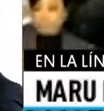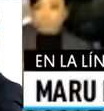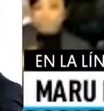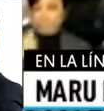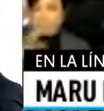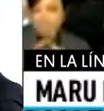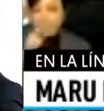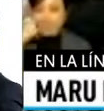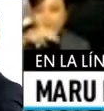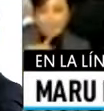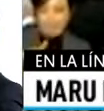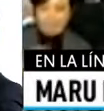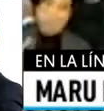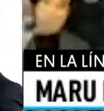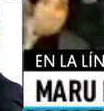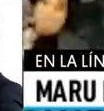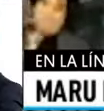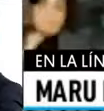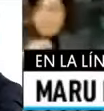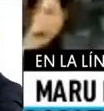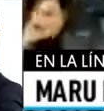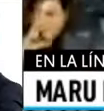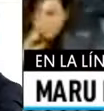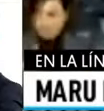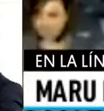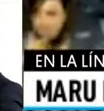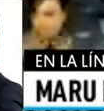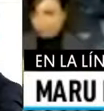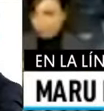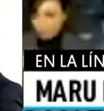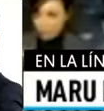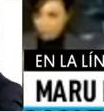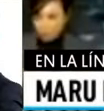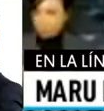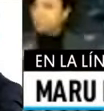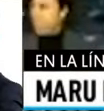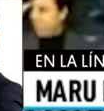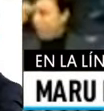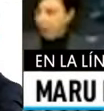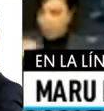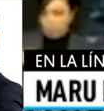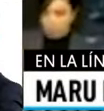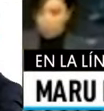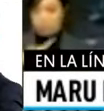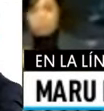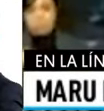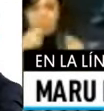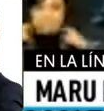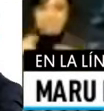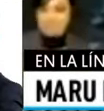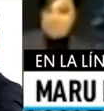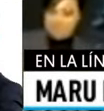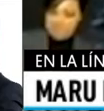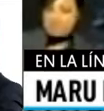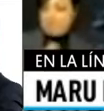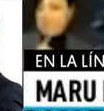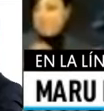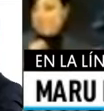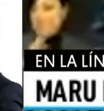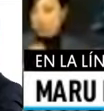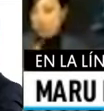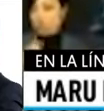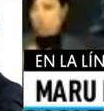1925. Estaba a punto de cumplir el centenario de edad. Tenía 99 y no 94 años, porque el Sistema de Información Legislativa,